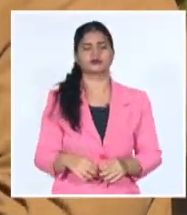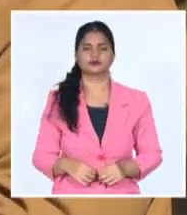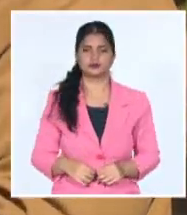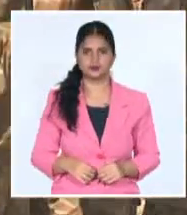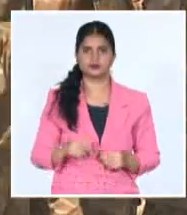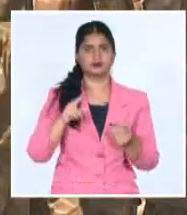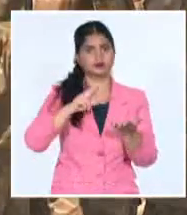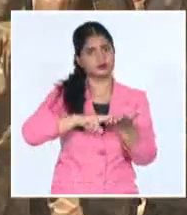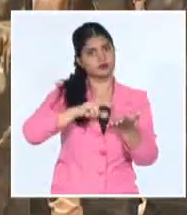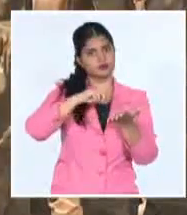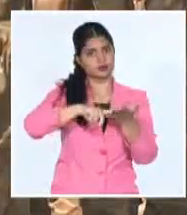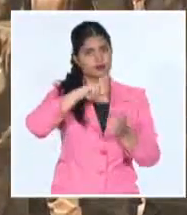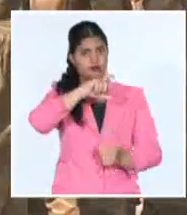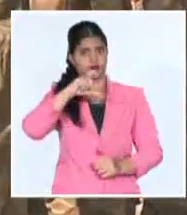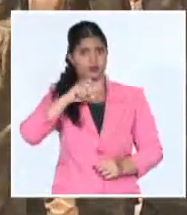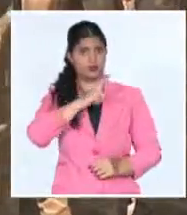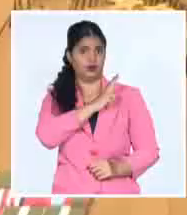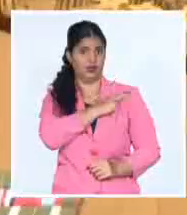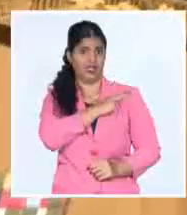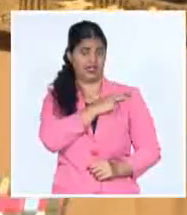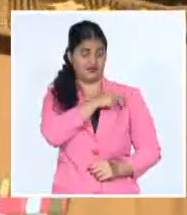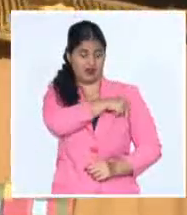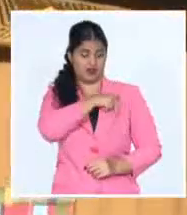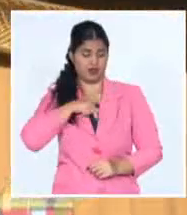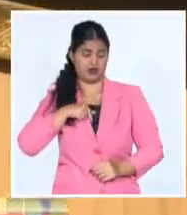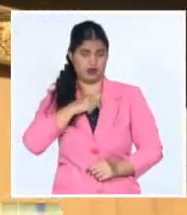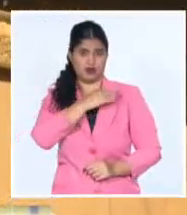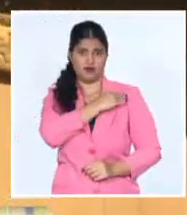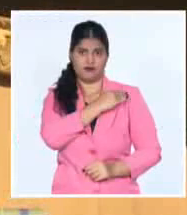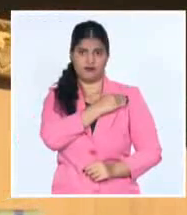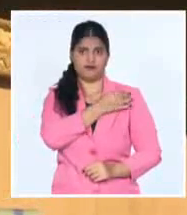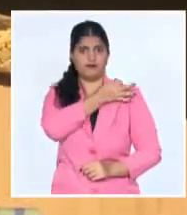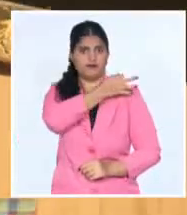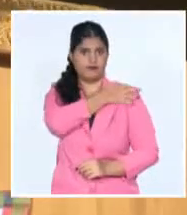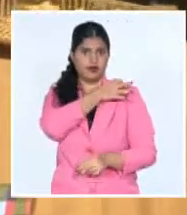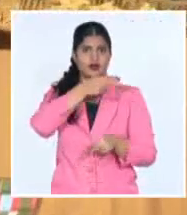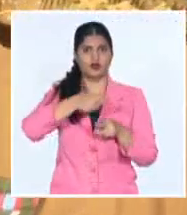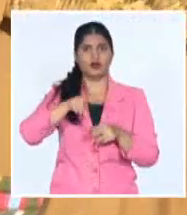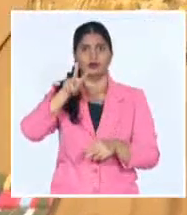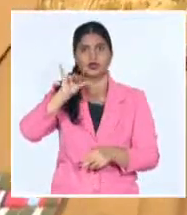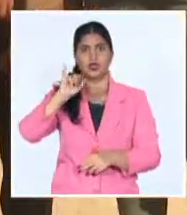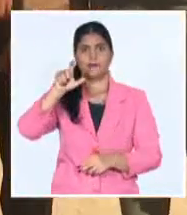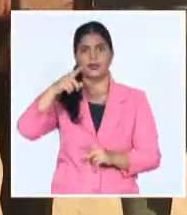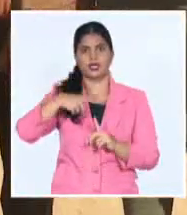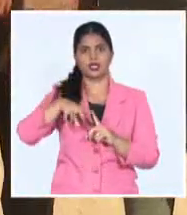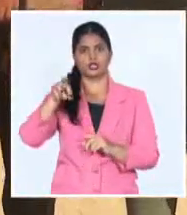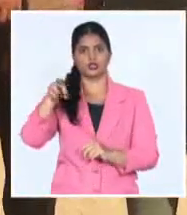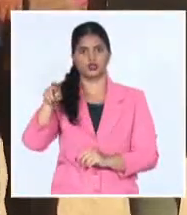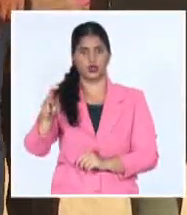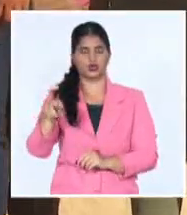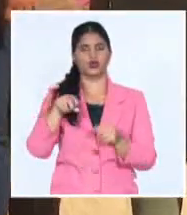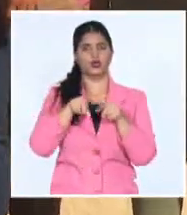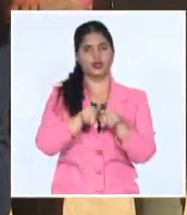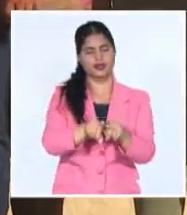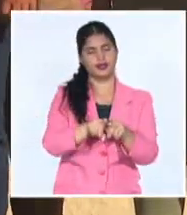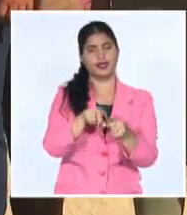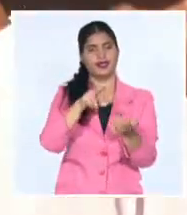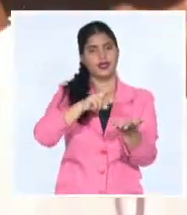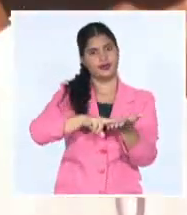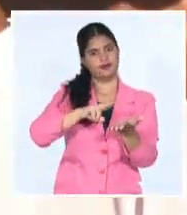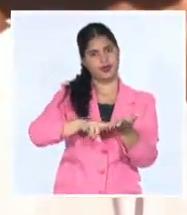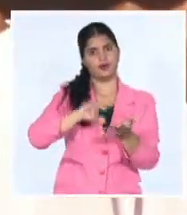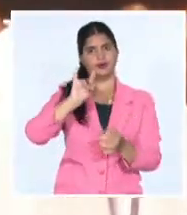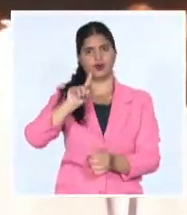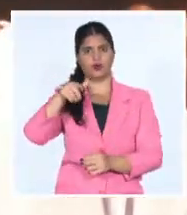y jefe de la Dirección Política de la FARC, General de División Víctor Rojo Ramos, y el miembro del Buró Nacional de la